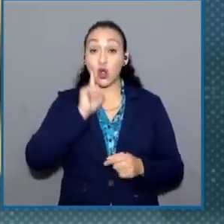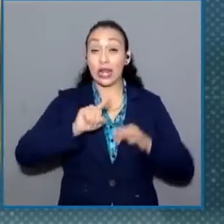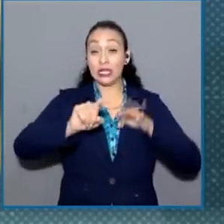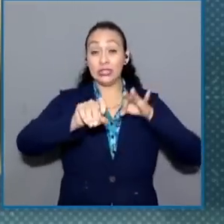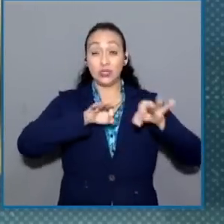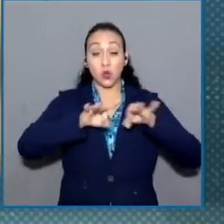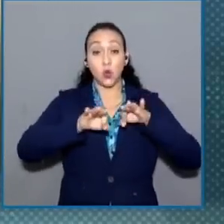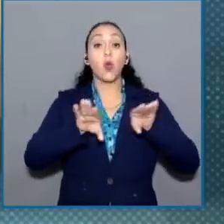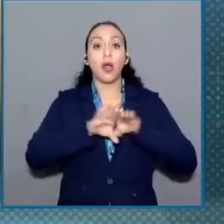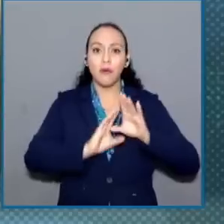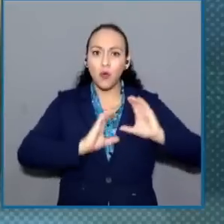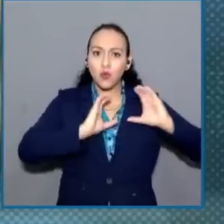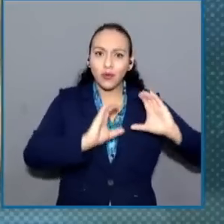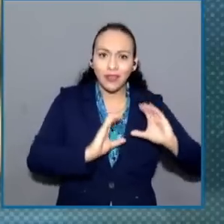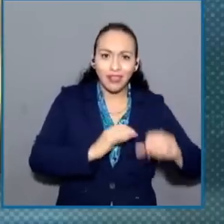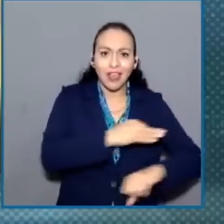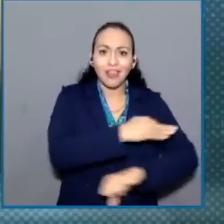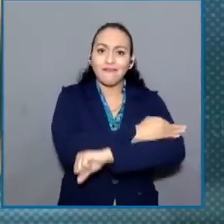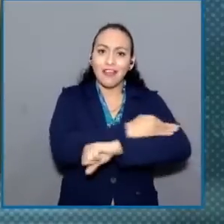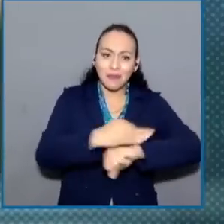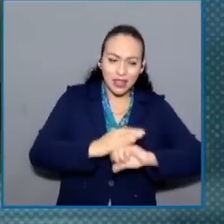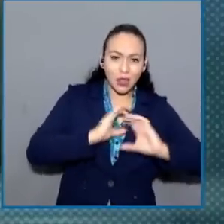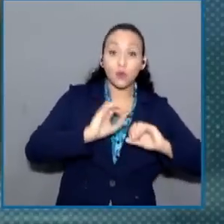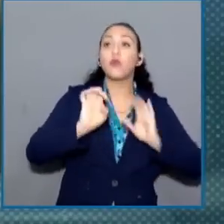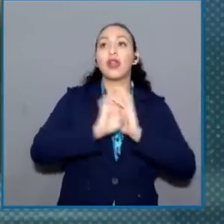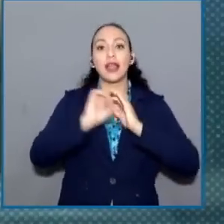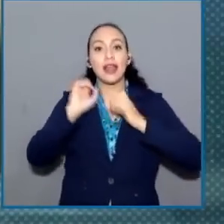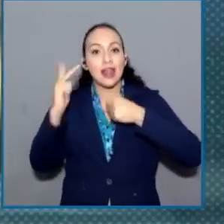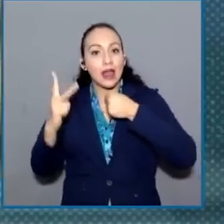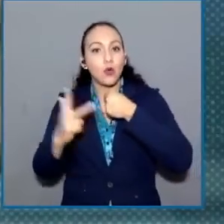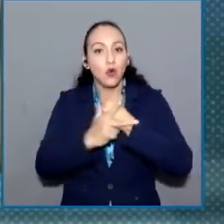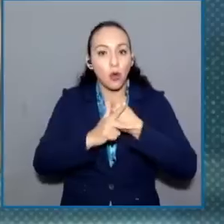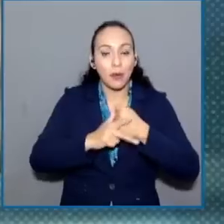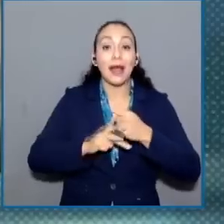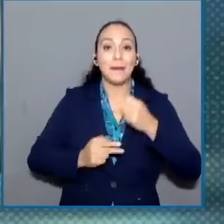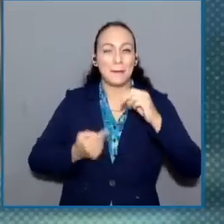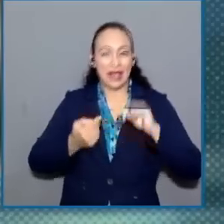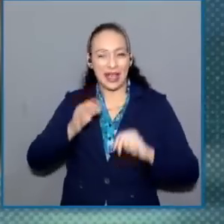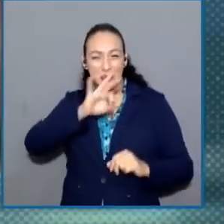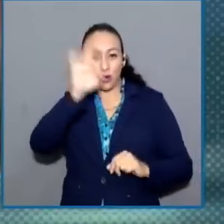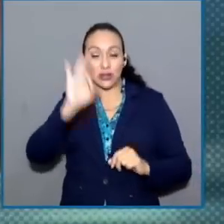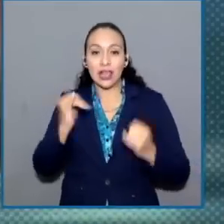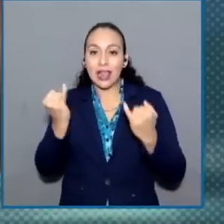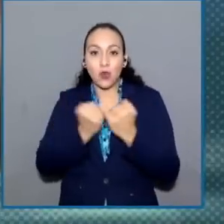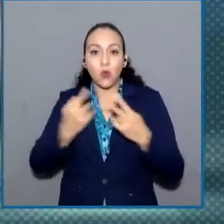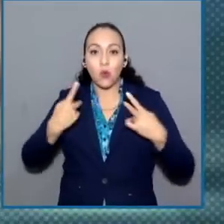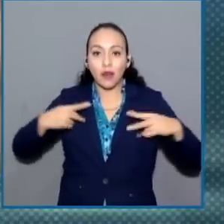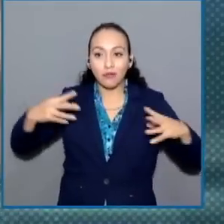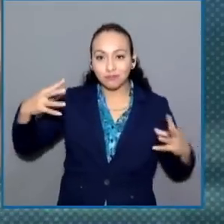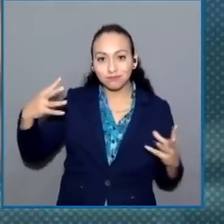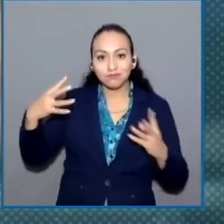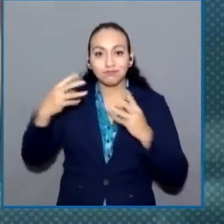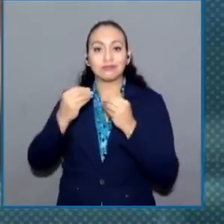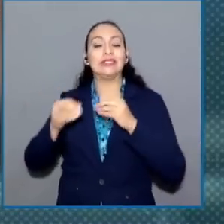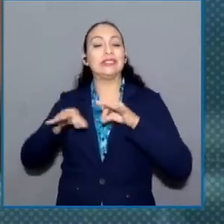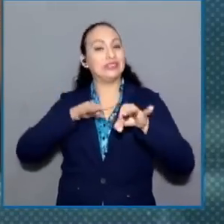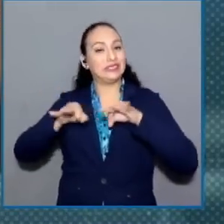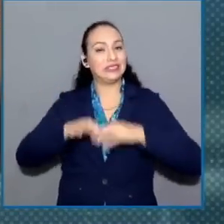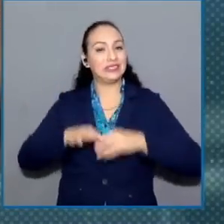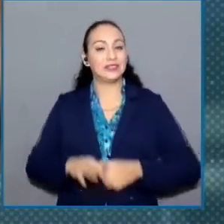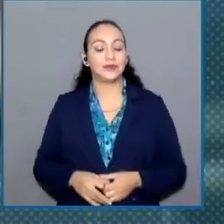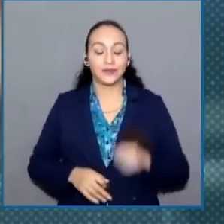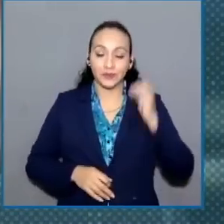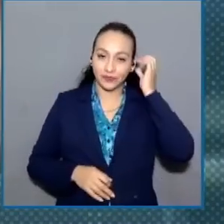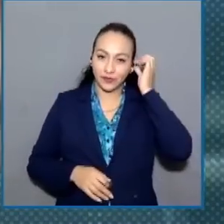la población de Europa que no puede participar plenamente en la economía. En el segundo encuentro nacional sobre el futuro de los cuidados